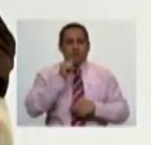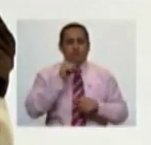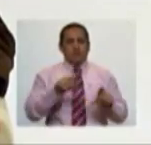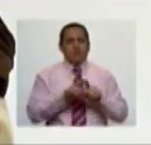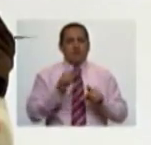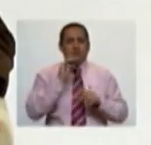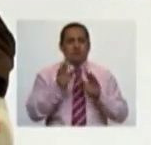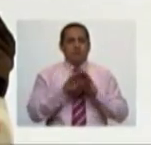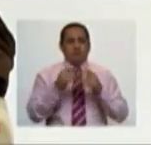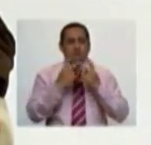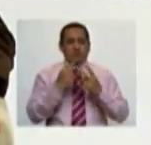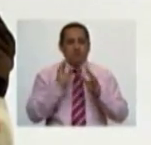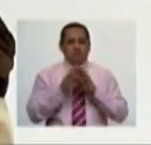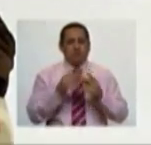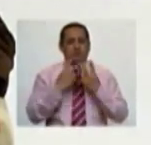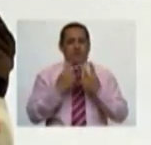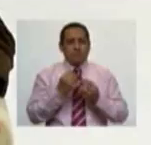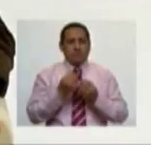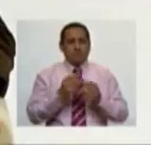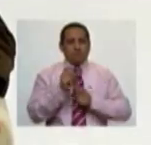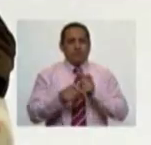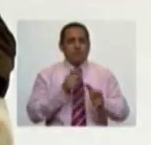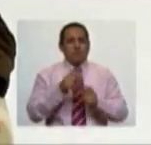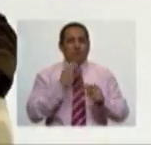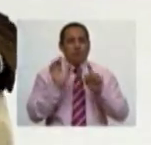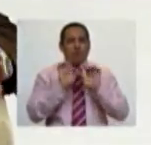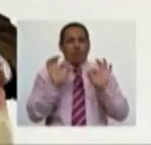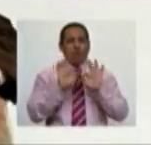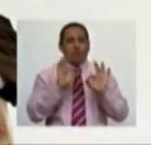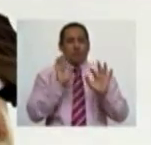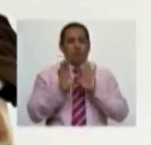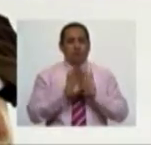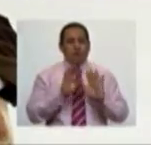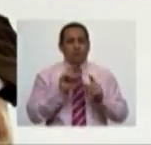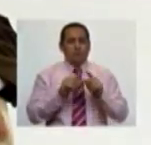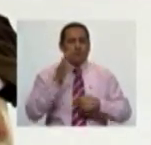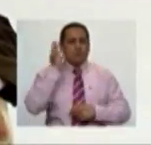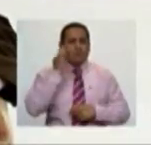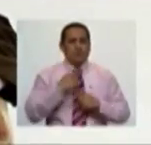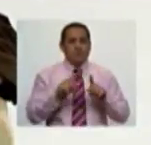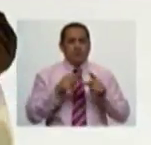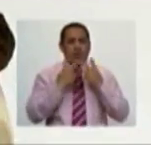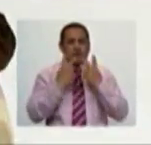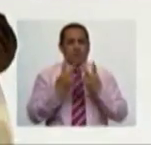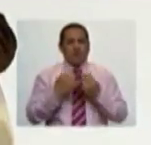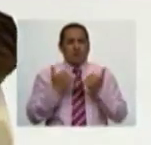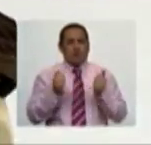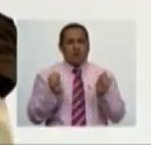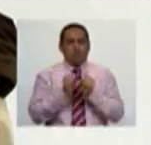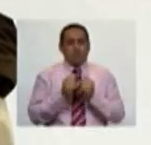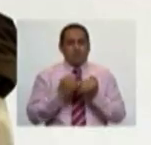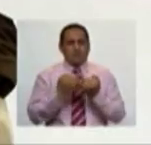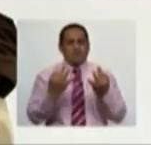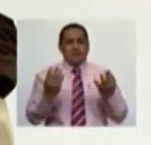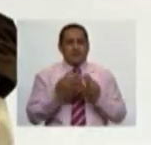bien es cotidiana y que la padecen en su gran mayoría o básicamente las mujeres, pero ahora se está